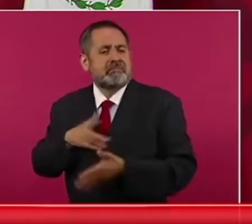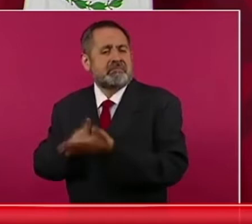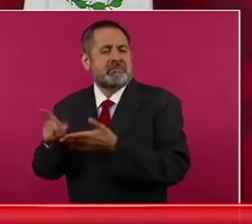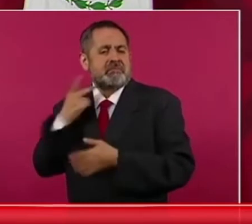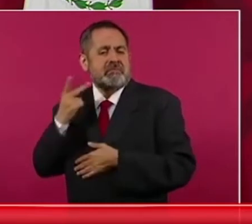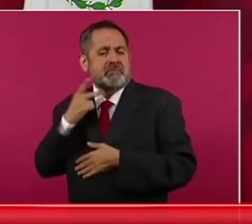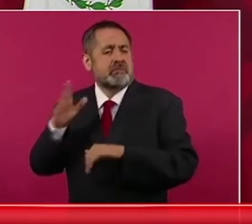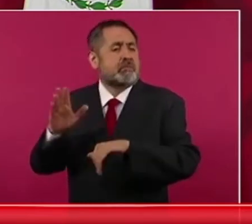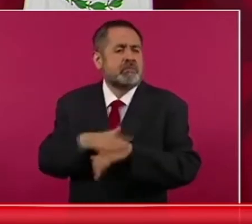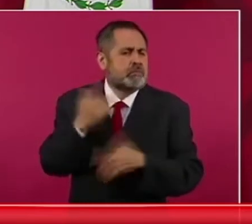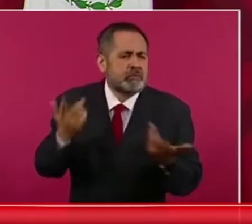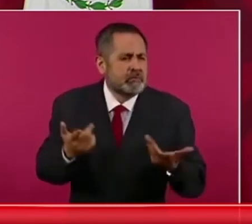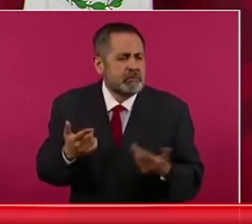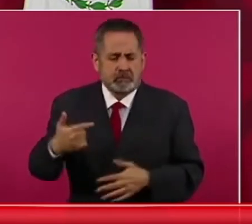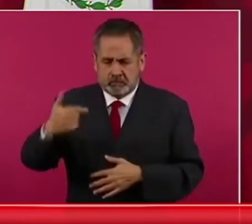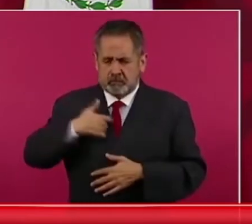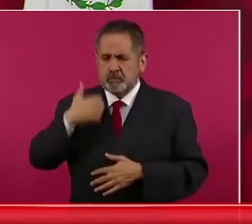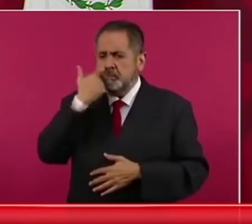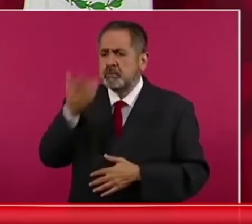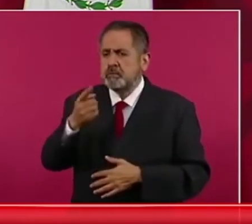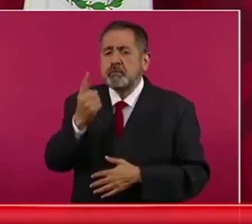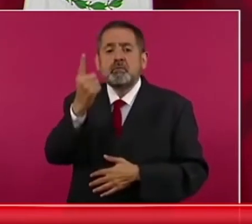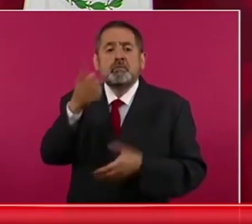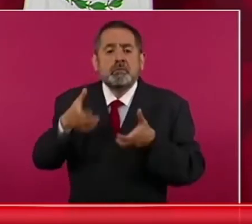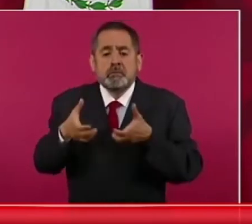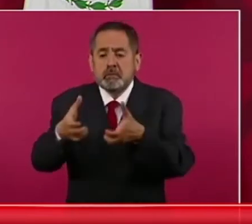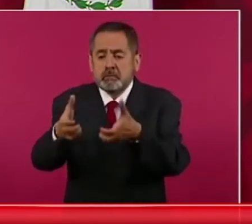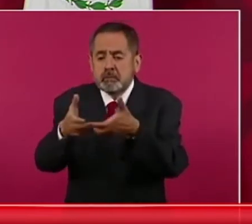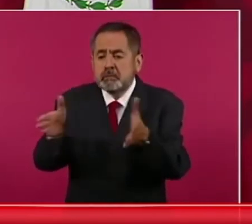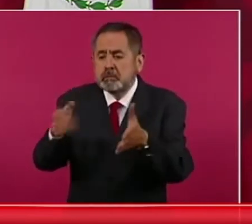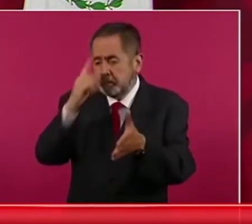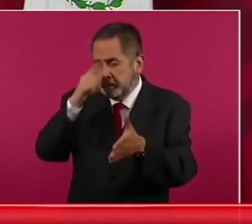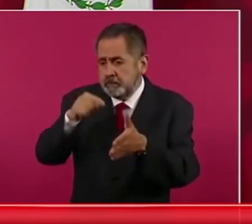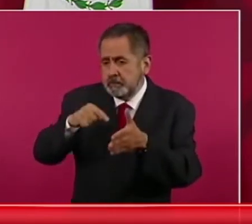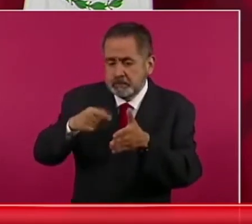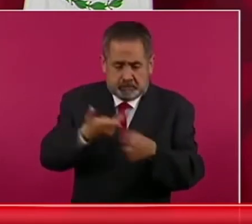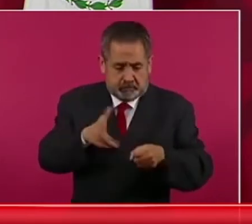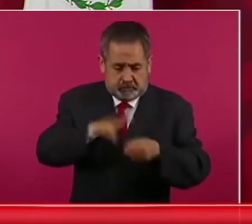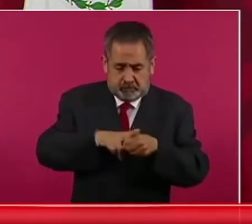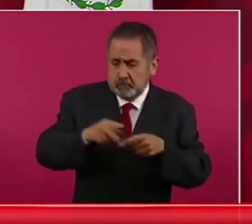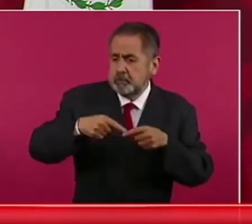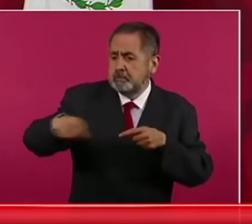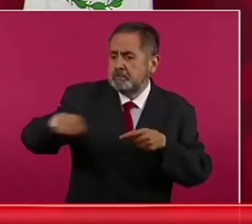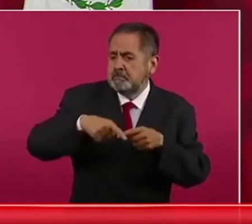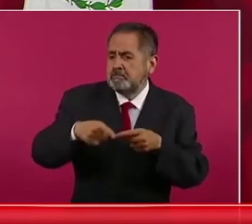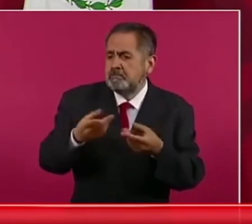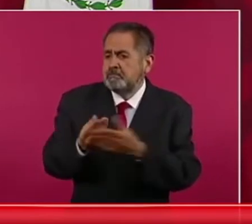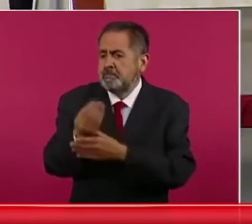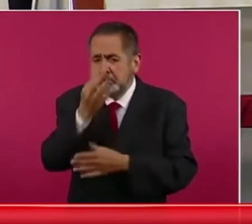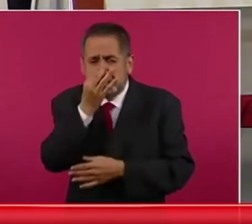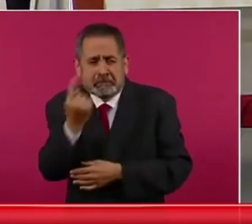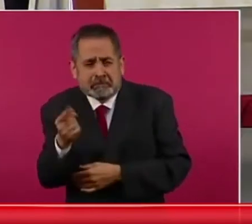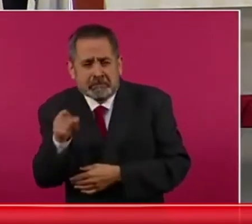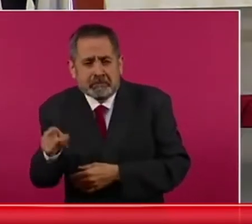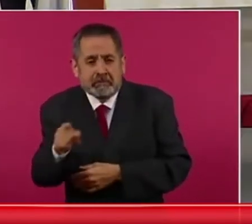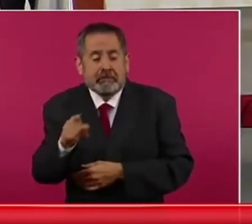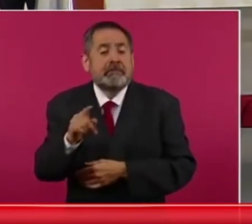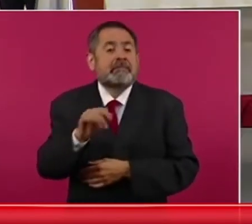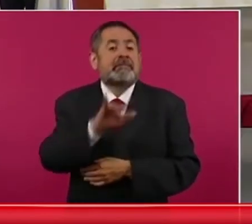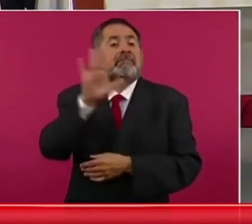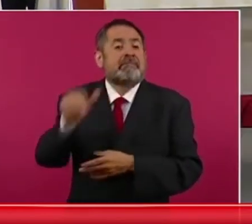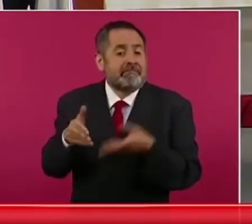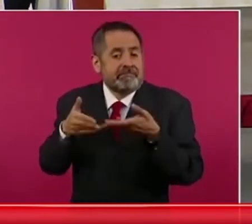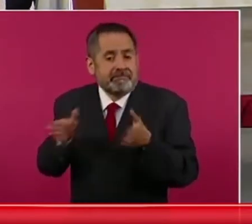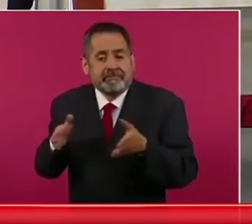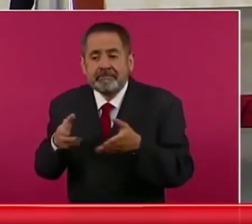por haber intentado abrir una calle para comunicar un hospital. Repito, por intentar abrir una